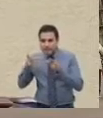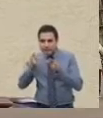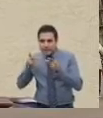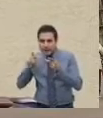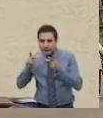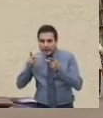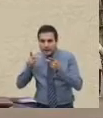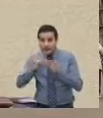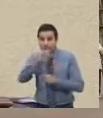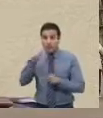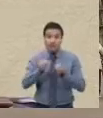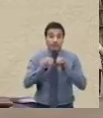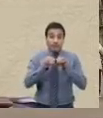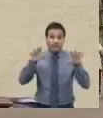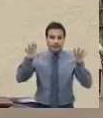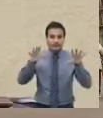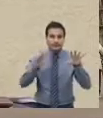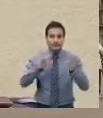ventaja indebida.